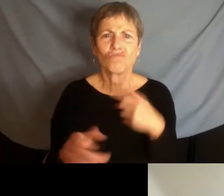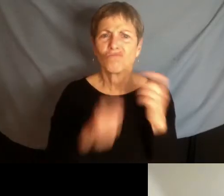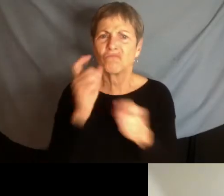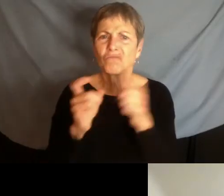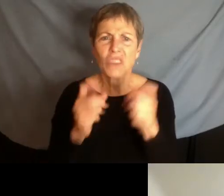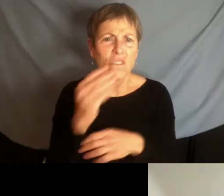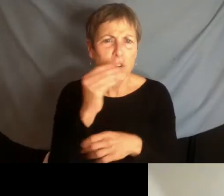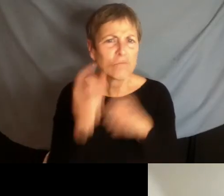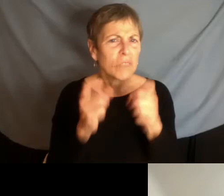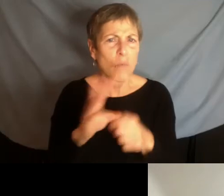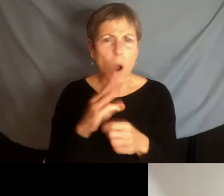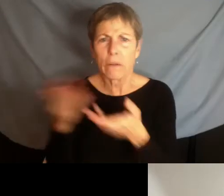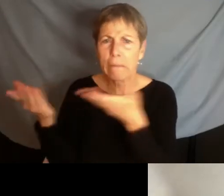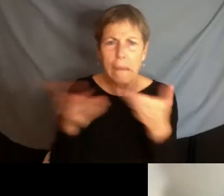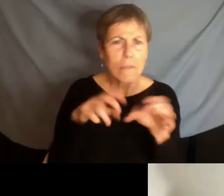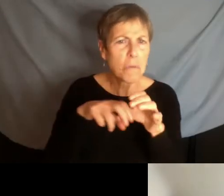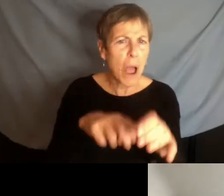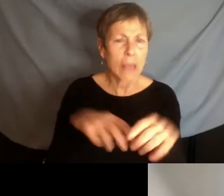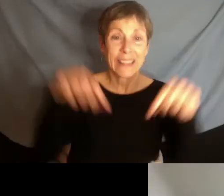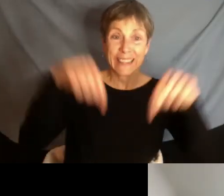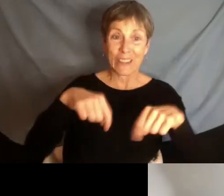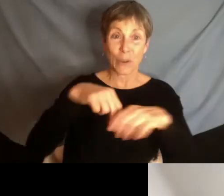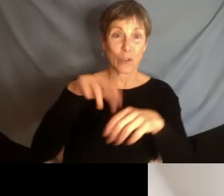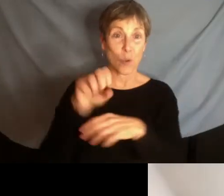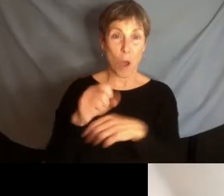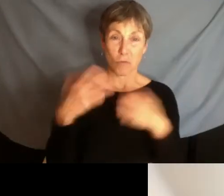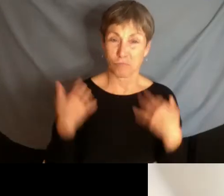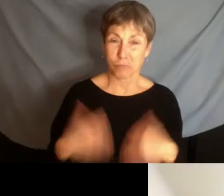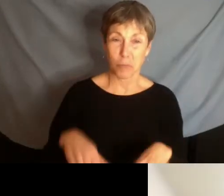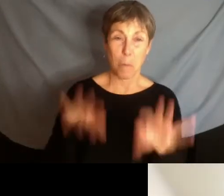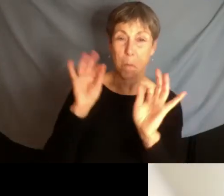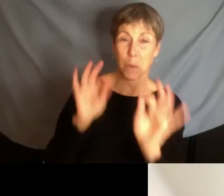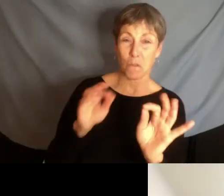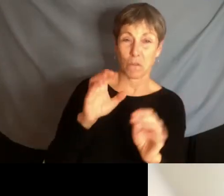en actividades terroristas. Y yo